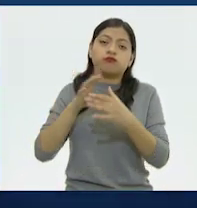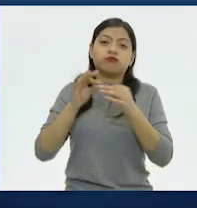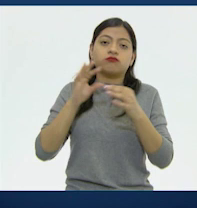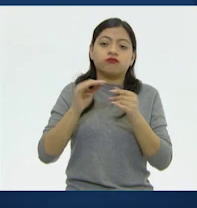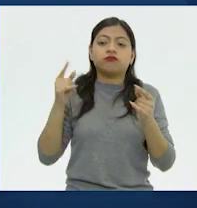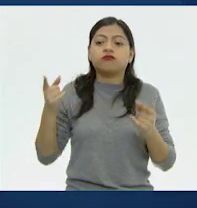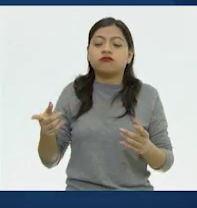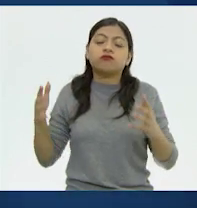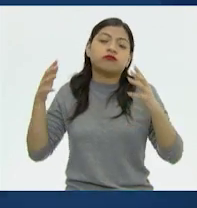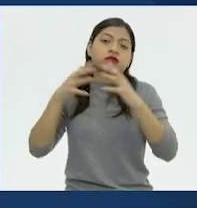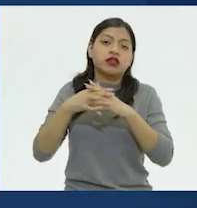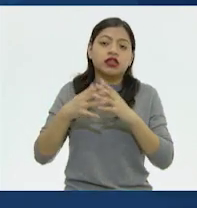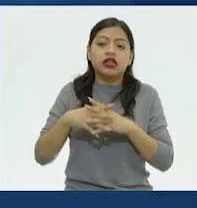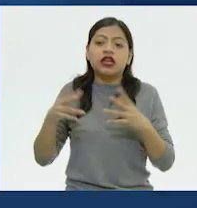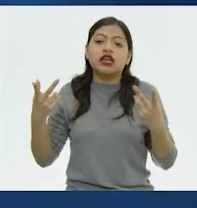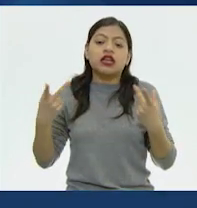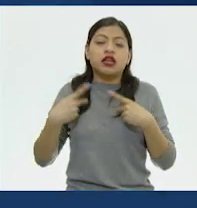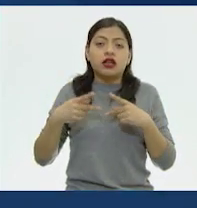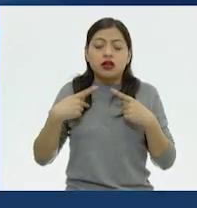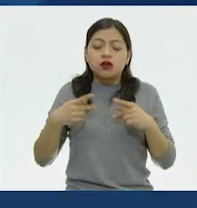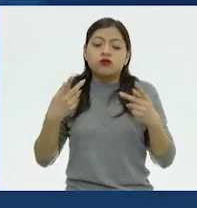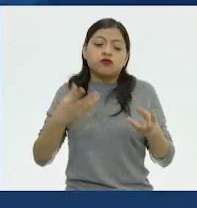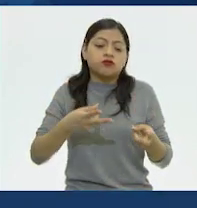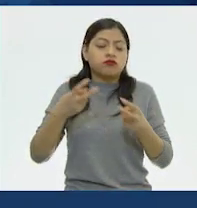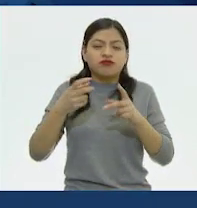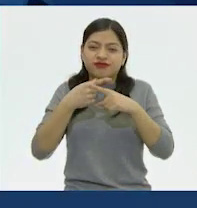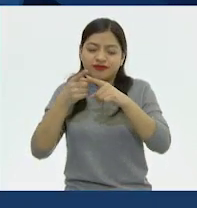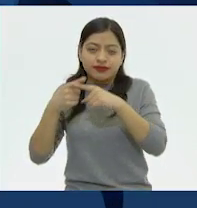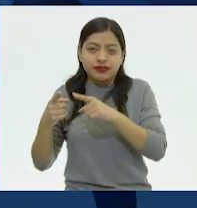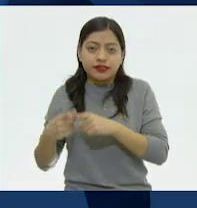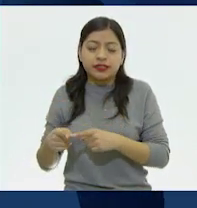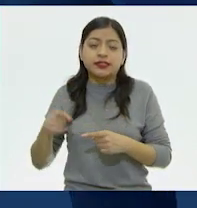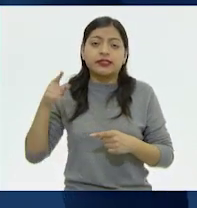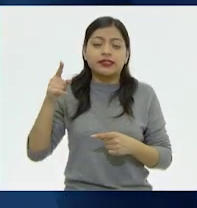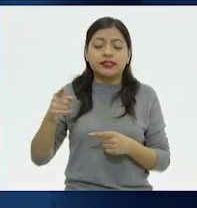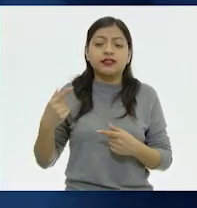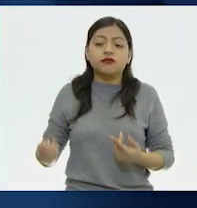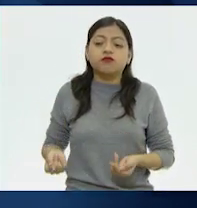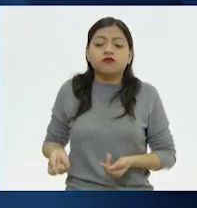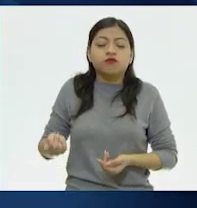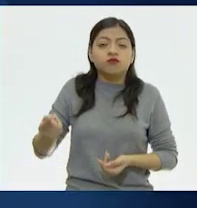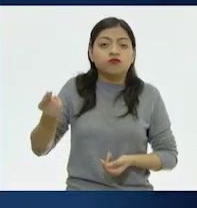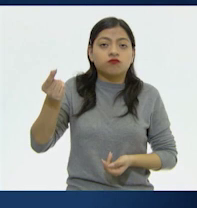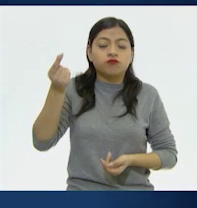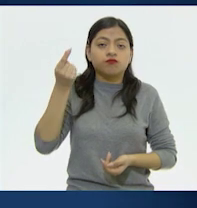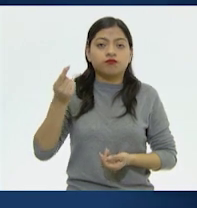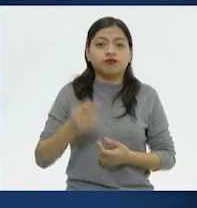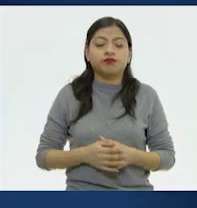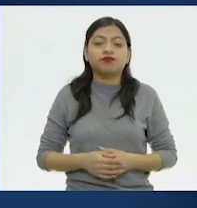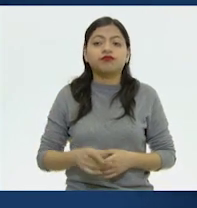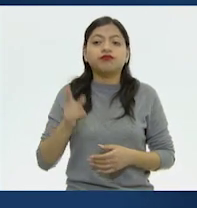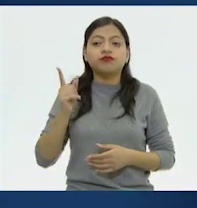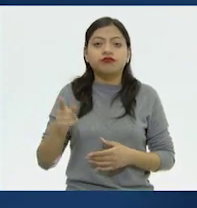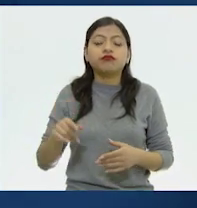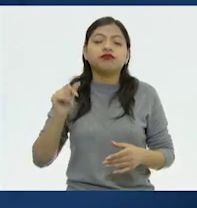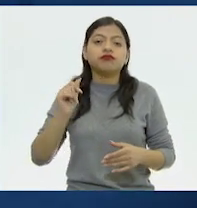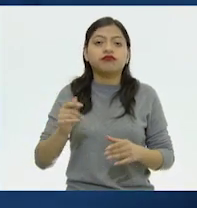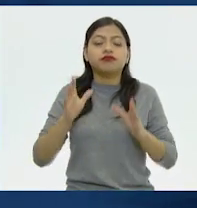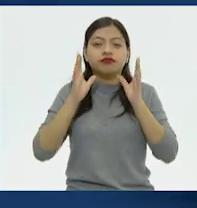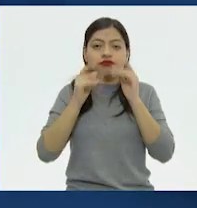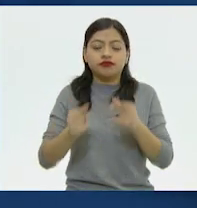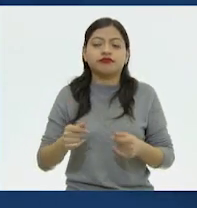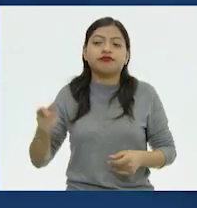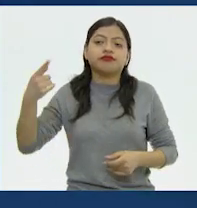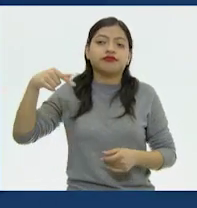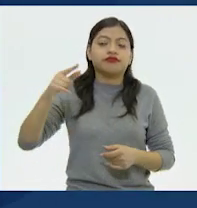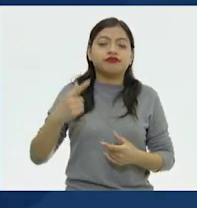la guerra, el despojo, la orfandad, y de su región de origen, cuyo entorno inmediato fue el de las haciendas y el campo destruidos